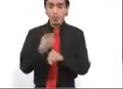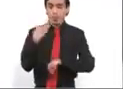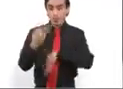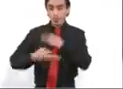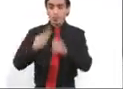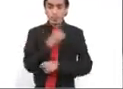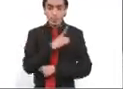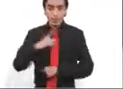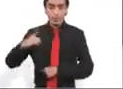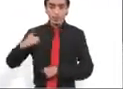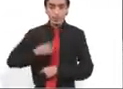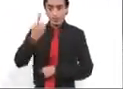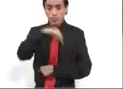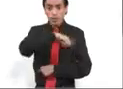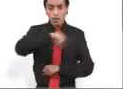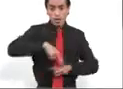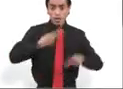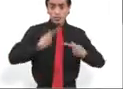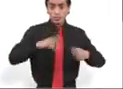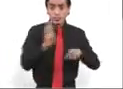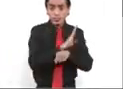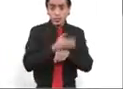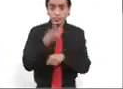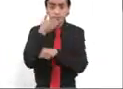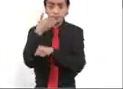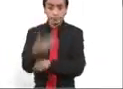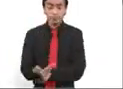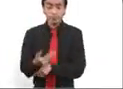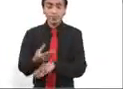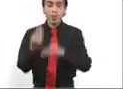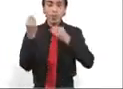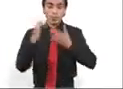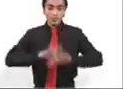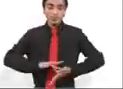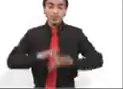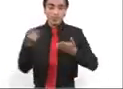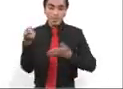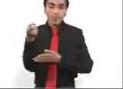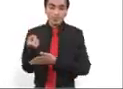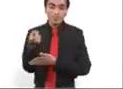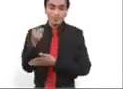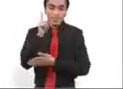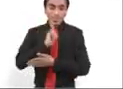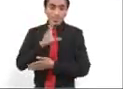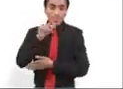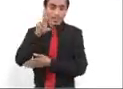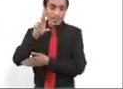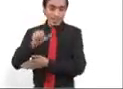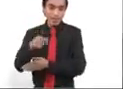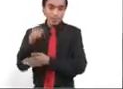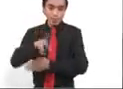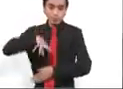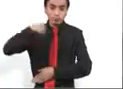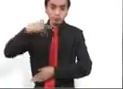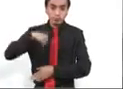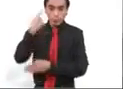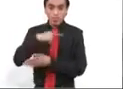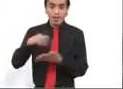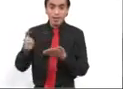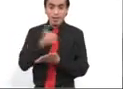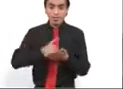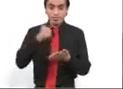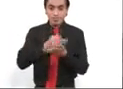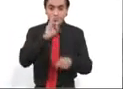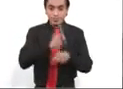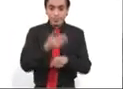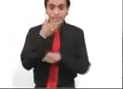parte del bienestar para todos y para todas. Así que muchas gracias, Clara, por tu lucha permanente por la defensa de nuestra ciudad y